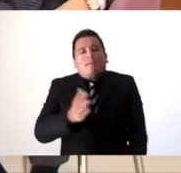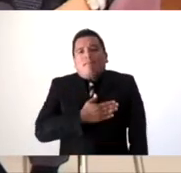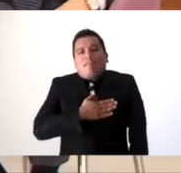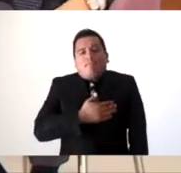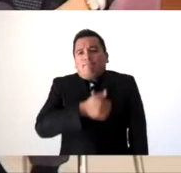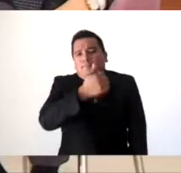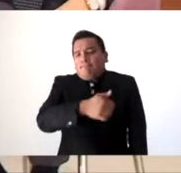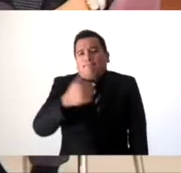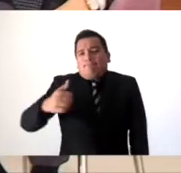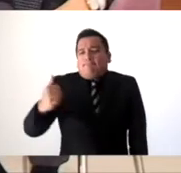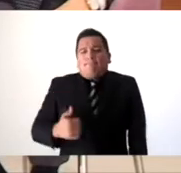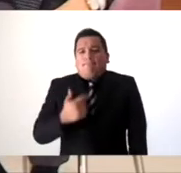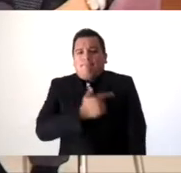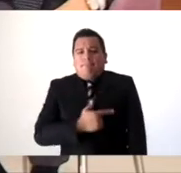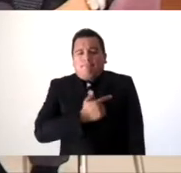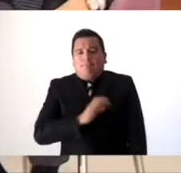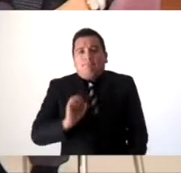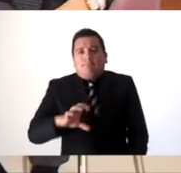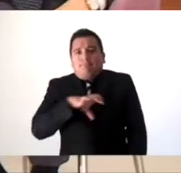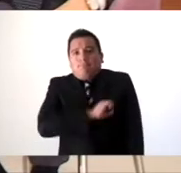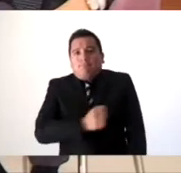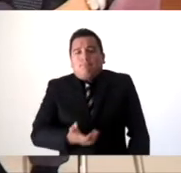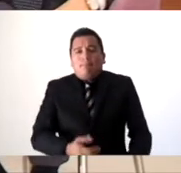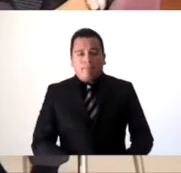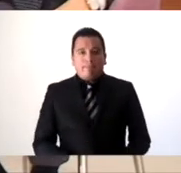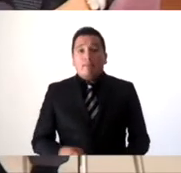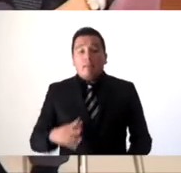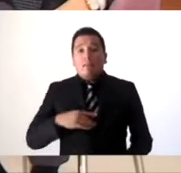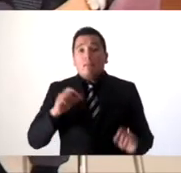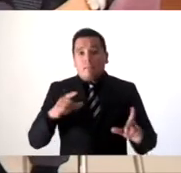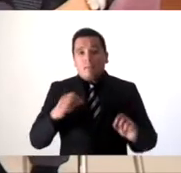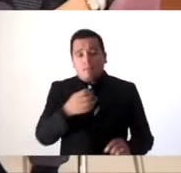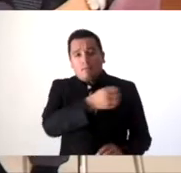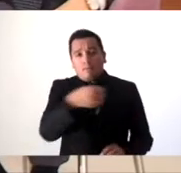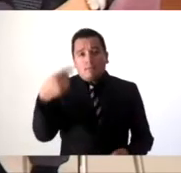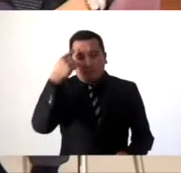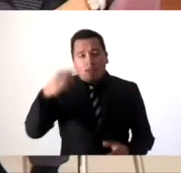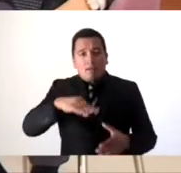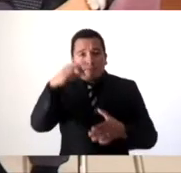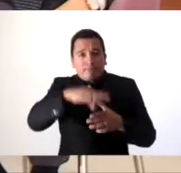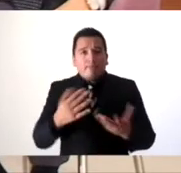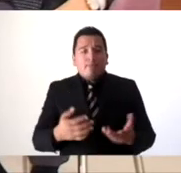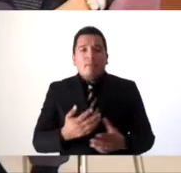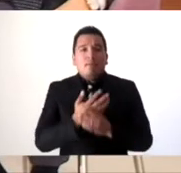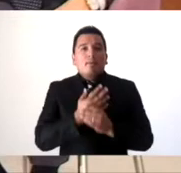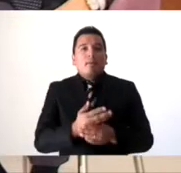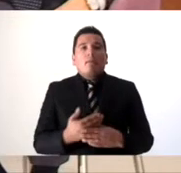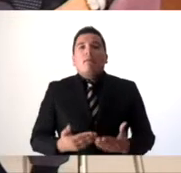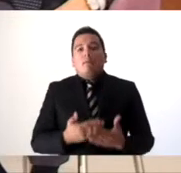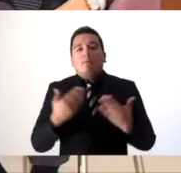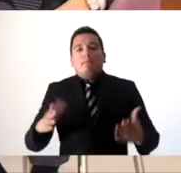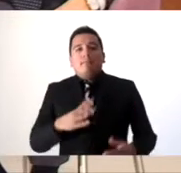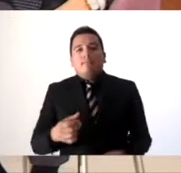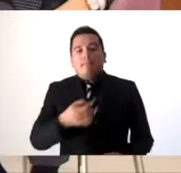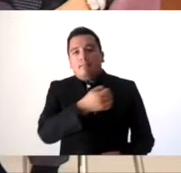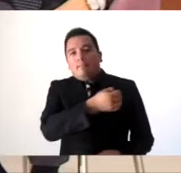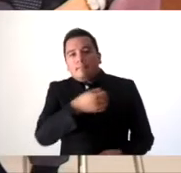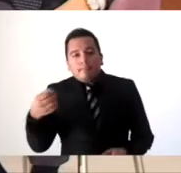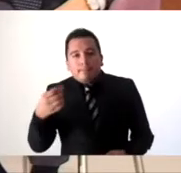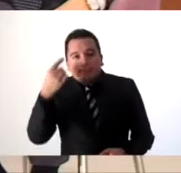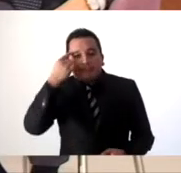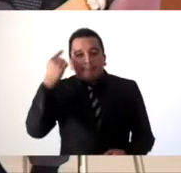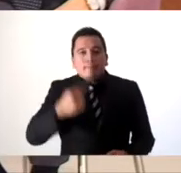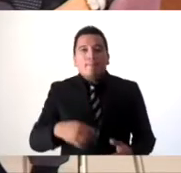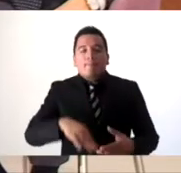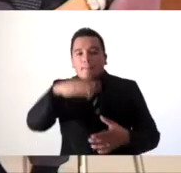una especificidad propia de cada entidad federativa. Lo mismo es en la organización electoral. No se podría decir, bueno, pues ahora vamos